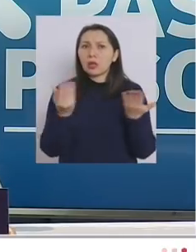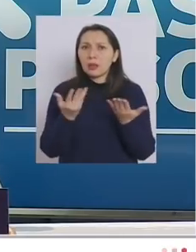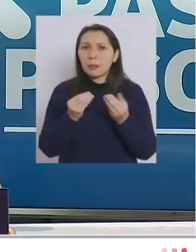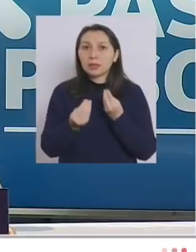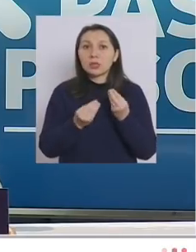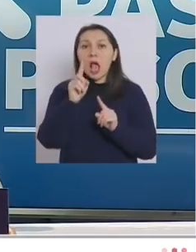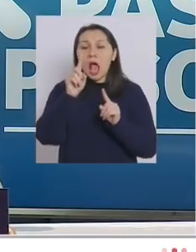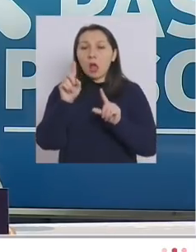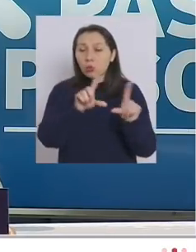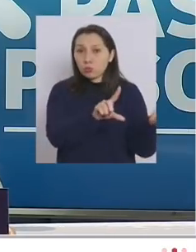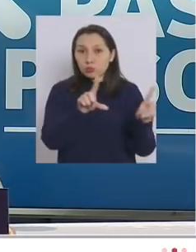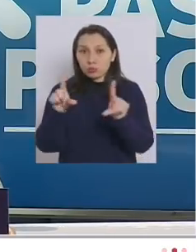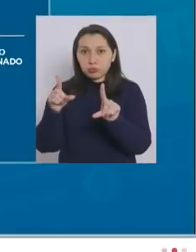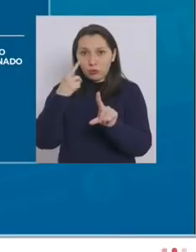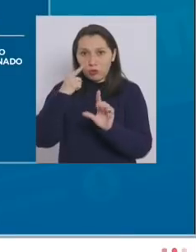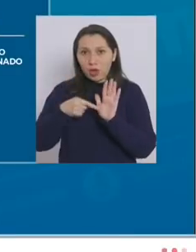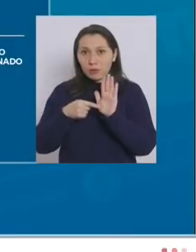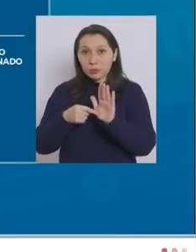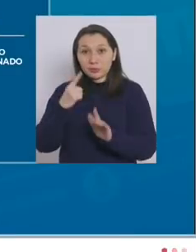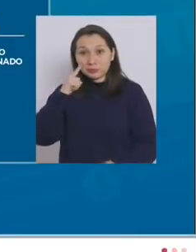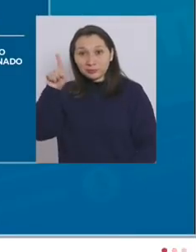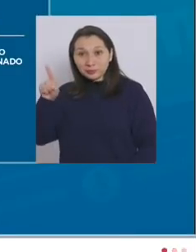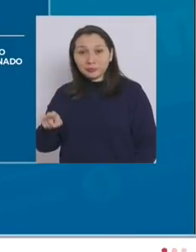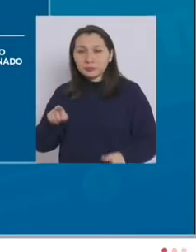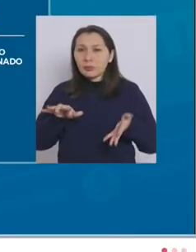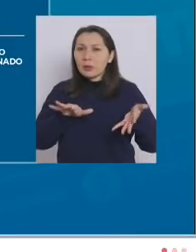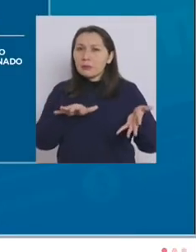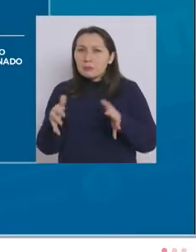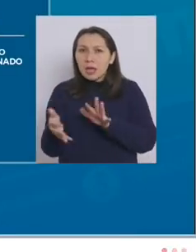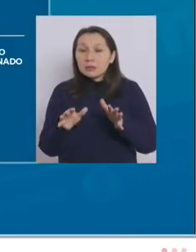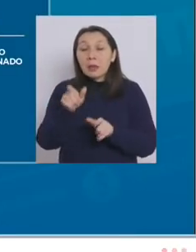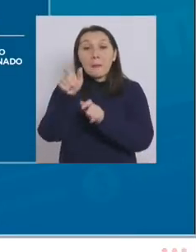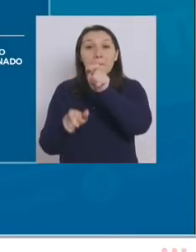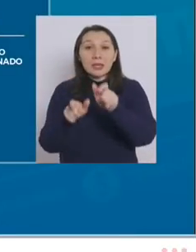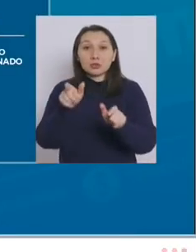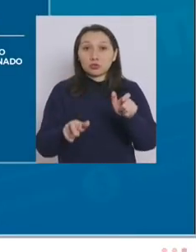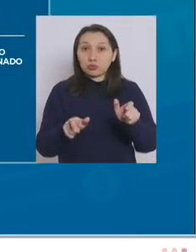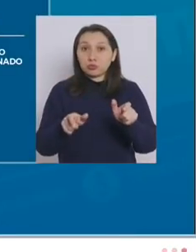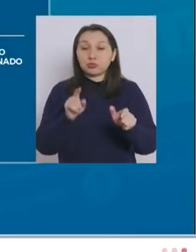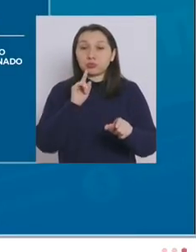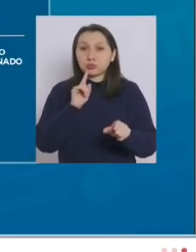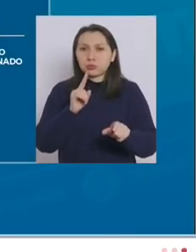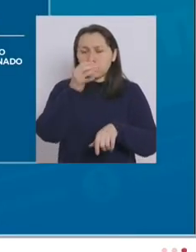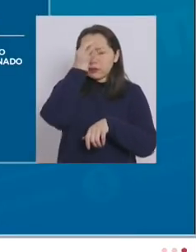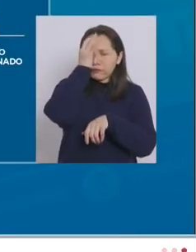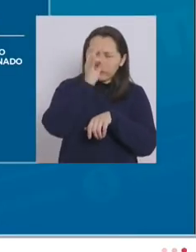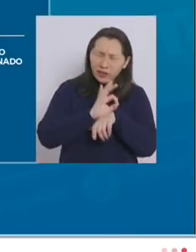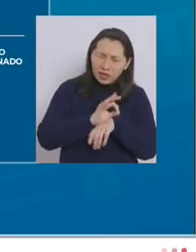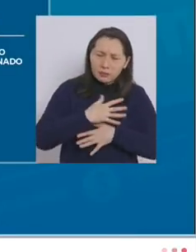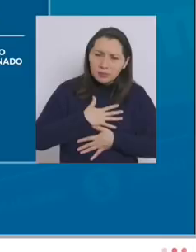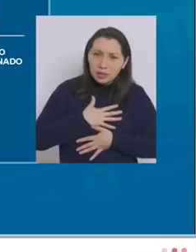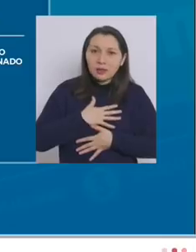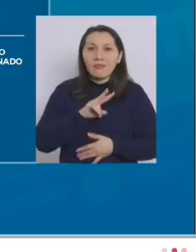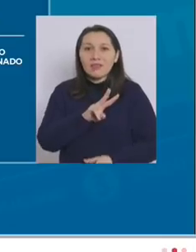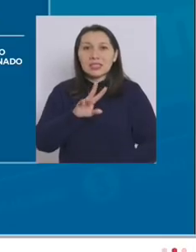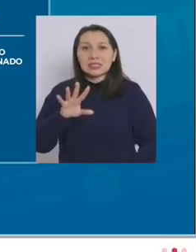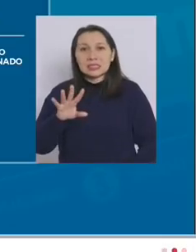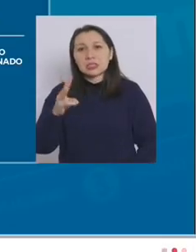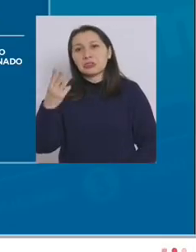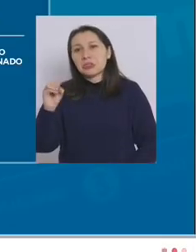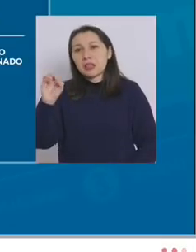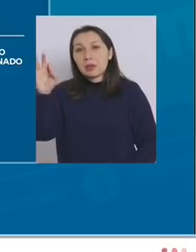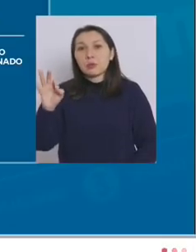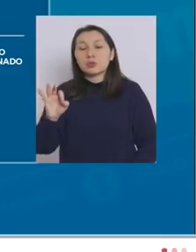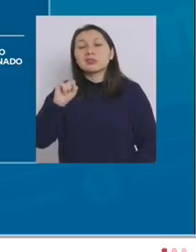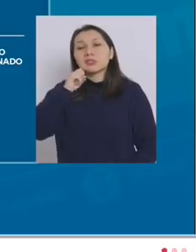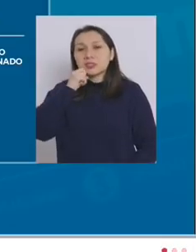en algunas láminas que tenemos, que nos dicen que más o menos de la gente que se enferma, entre un 25 y un